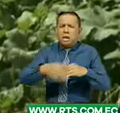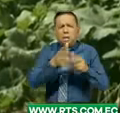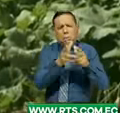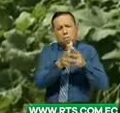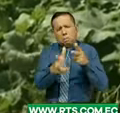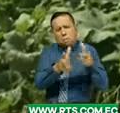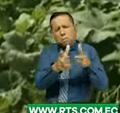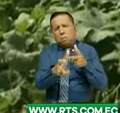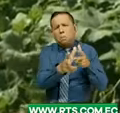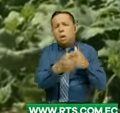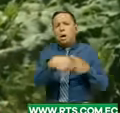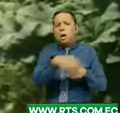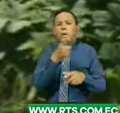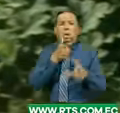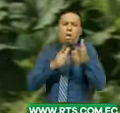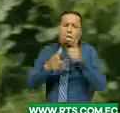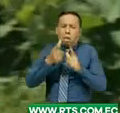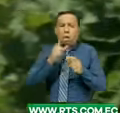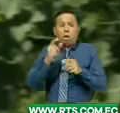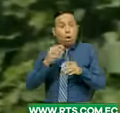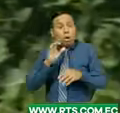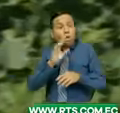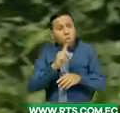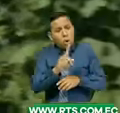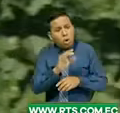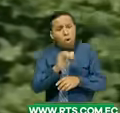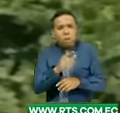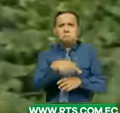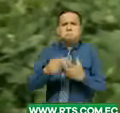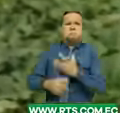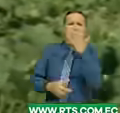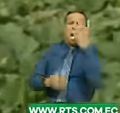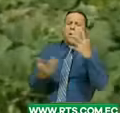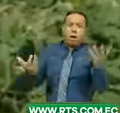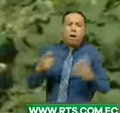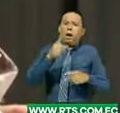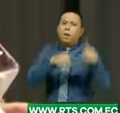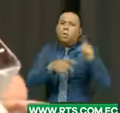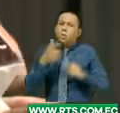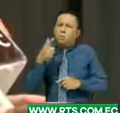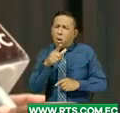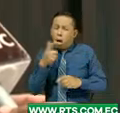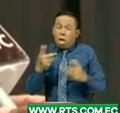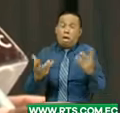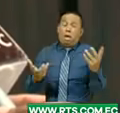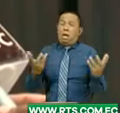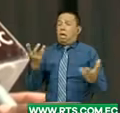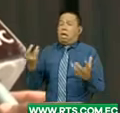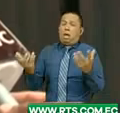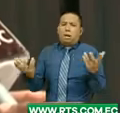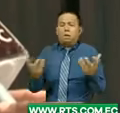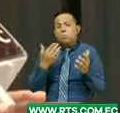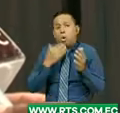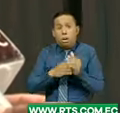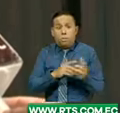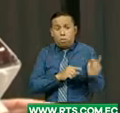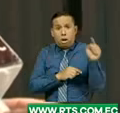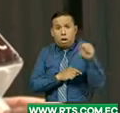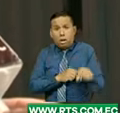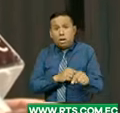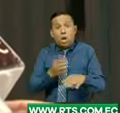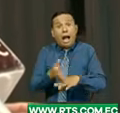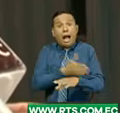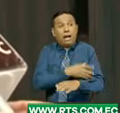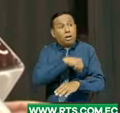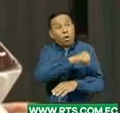nada porque son agresivos y peor si están bajo efectos de licor. Vienen trayendo trago de otro lado, toman aquí, y como